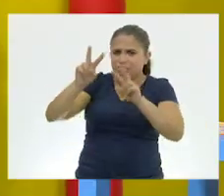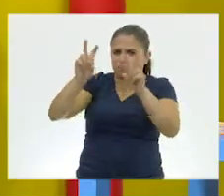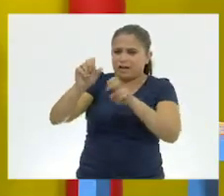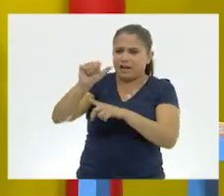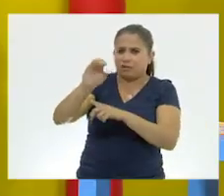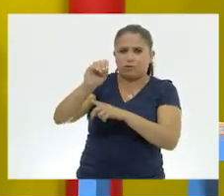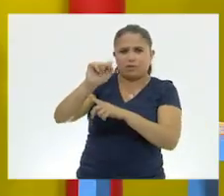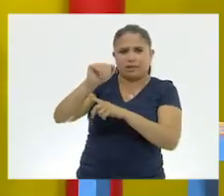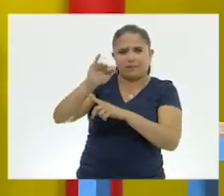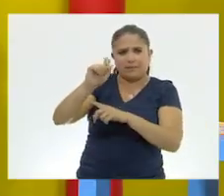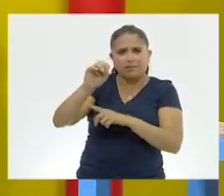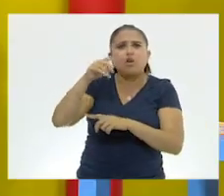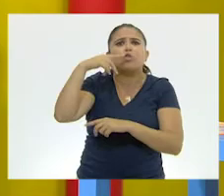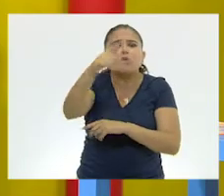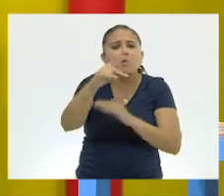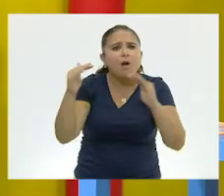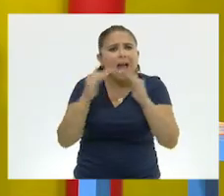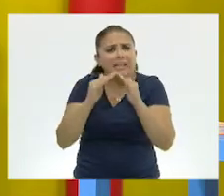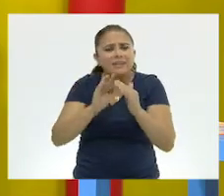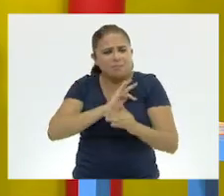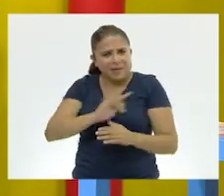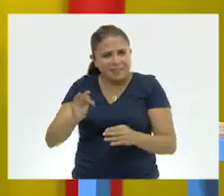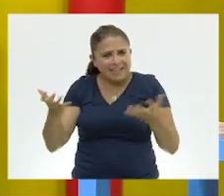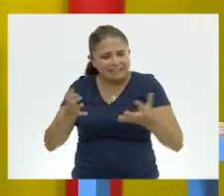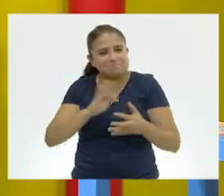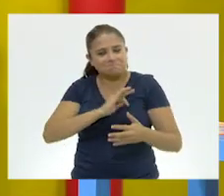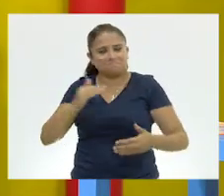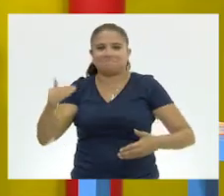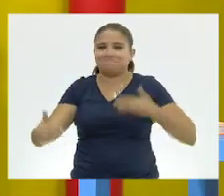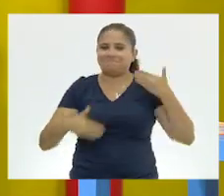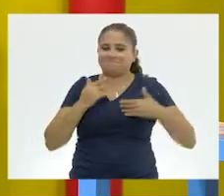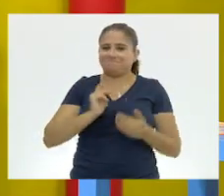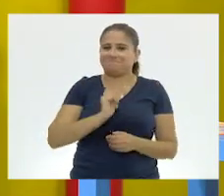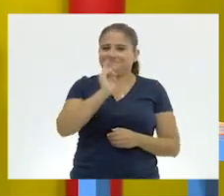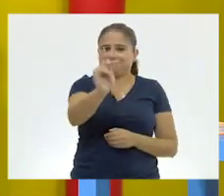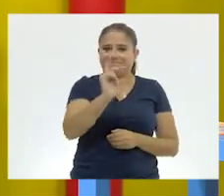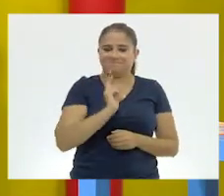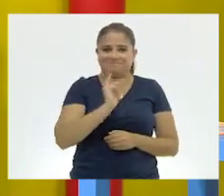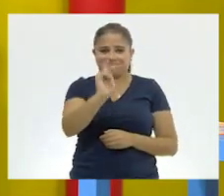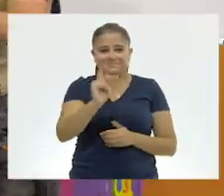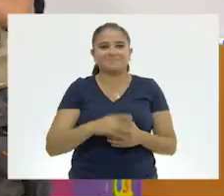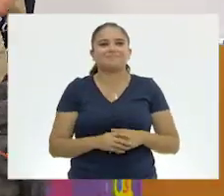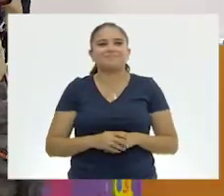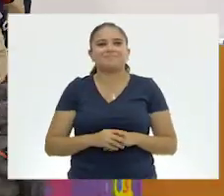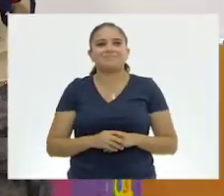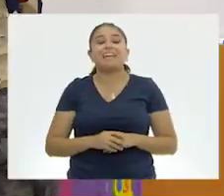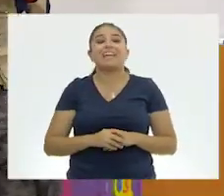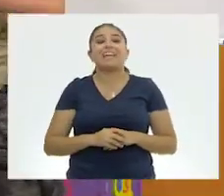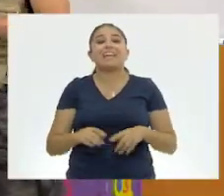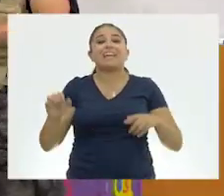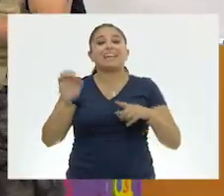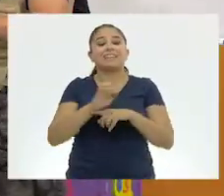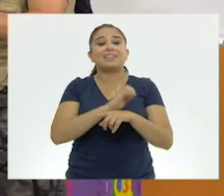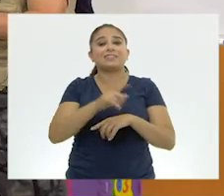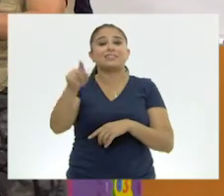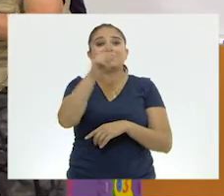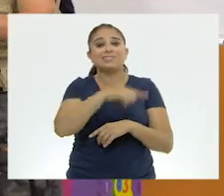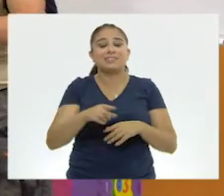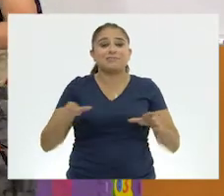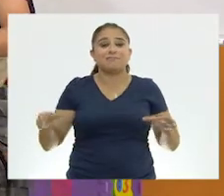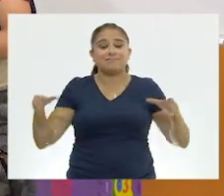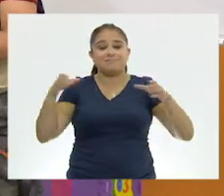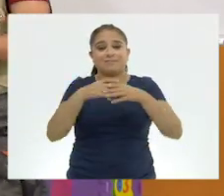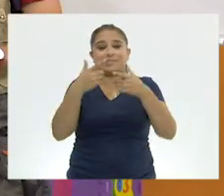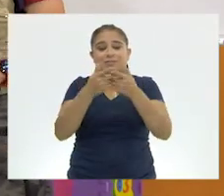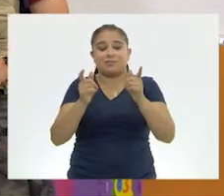Adri? Así es. En su casa, inténtenlo, seguramente se divertirán tanto como nosotros. Entonces, todo mundo está siguiendo su brújula